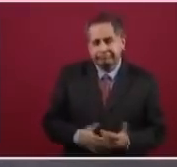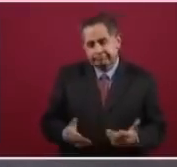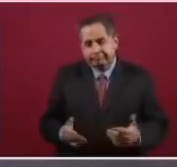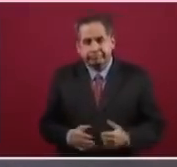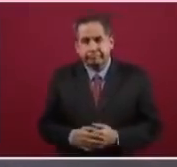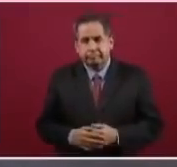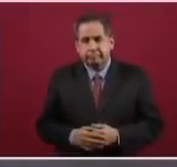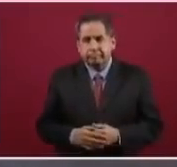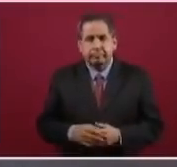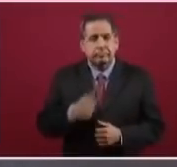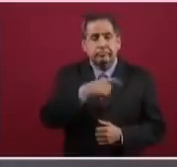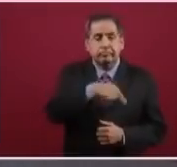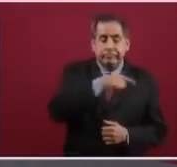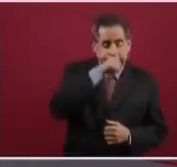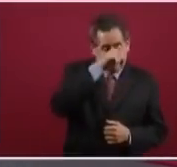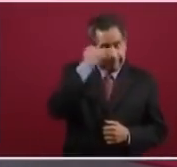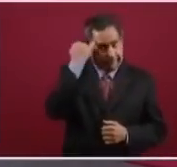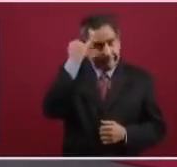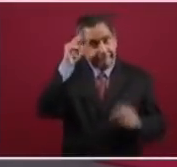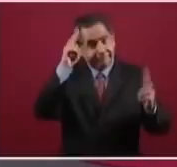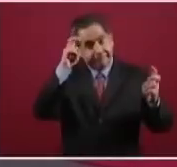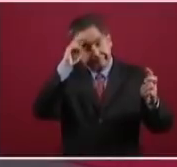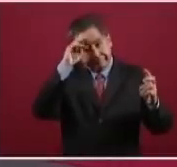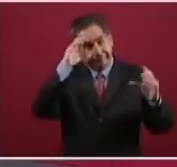porque suponían fijes